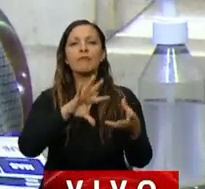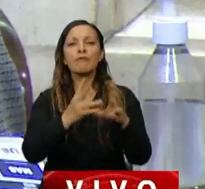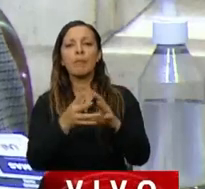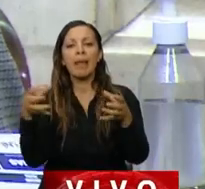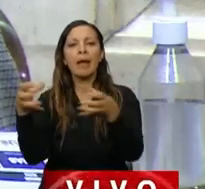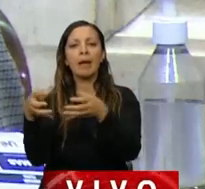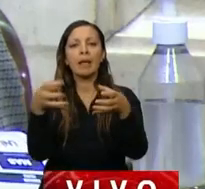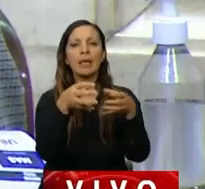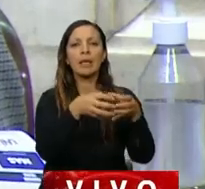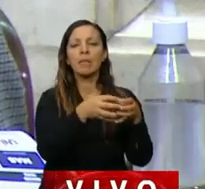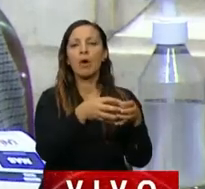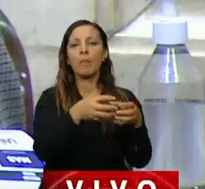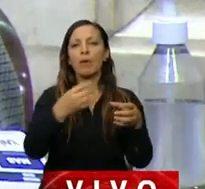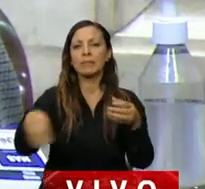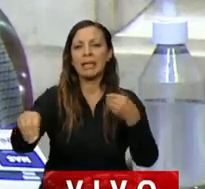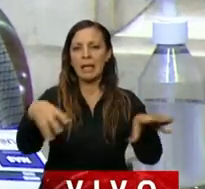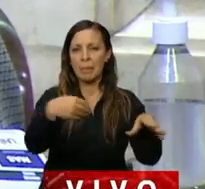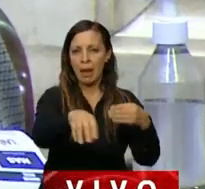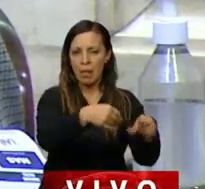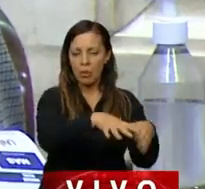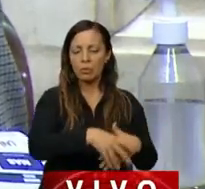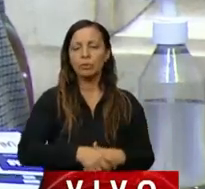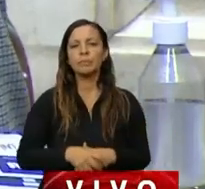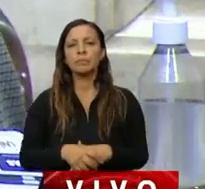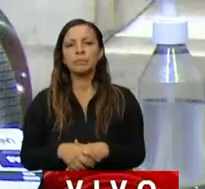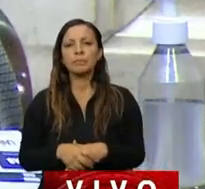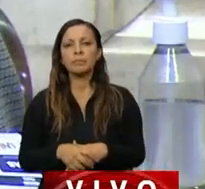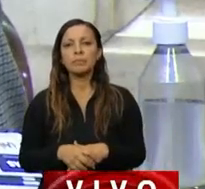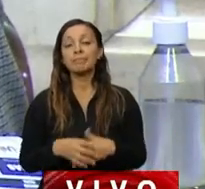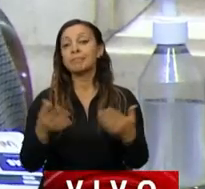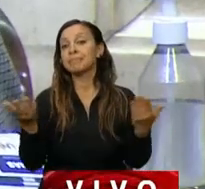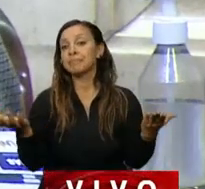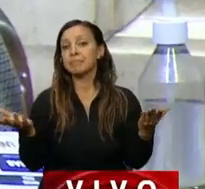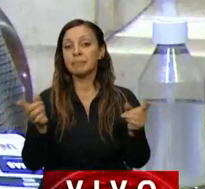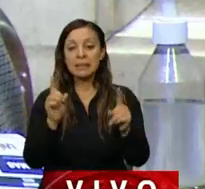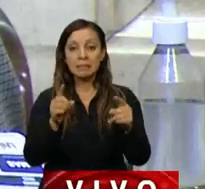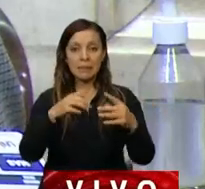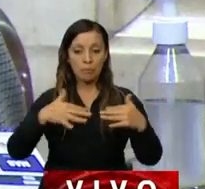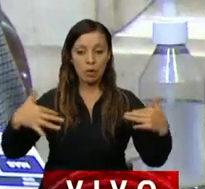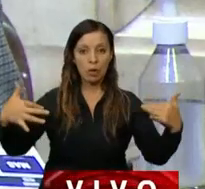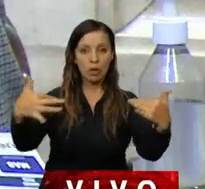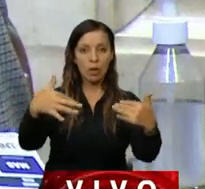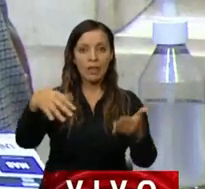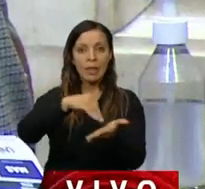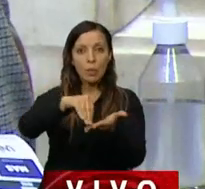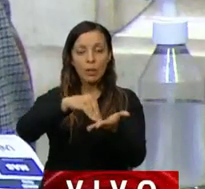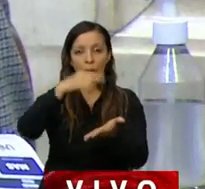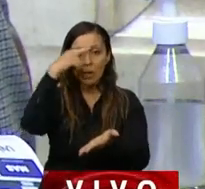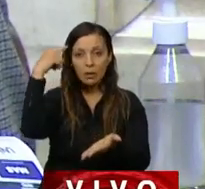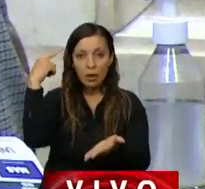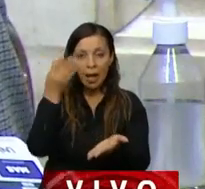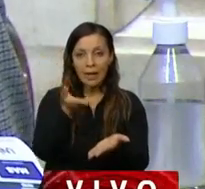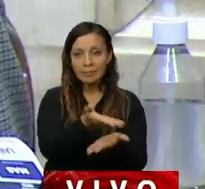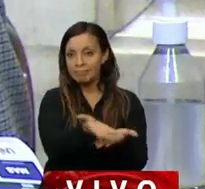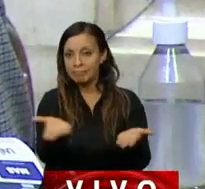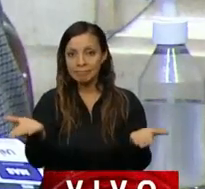atomización política, pues este mismo cuerpo de diputados nacionales